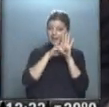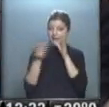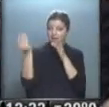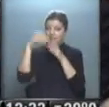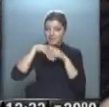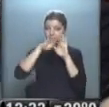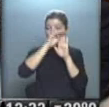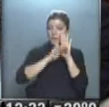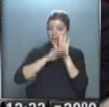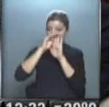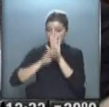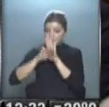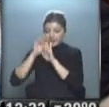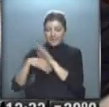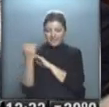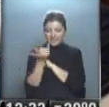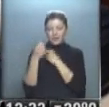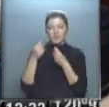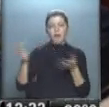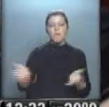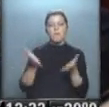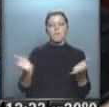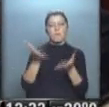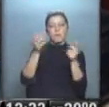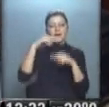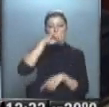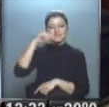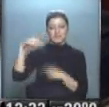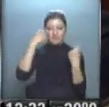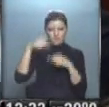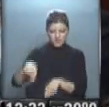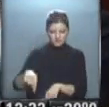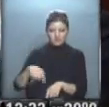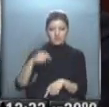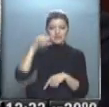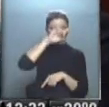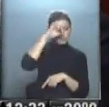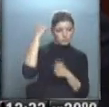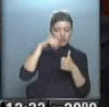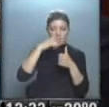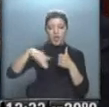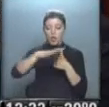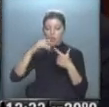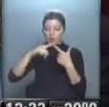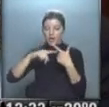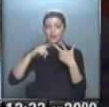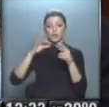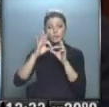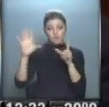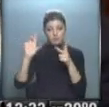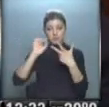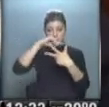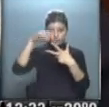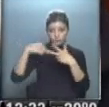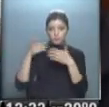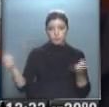para promover las señales, tanto nacionales como locales e independientes. Y necesita que estas